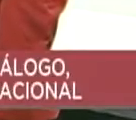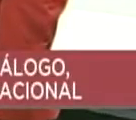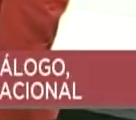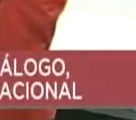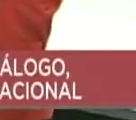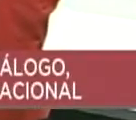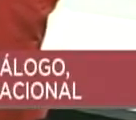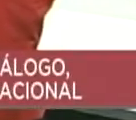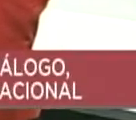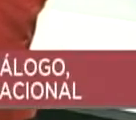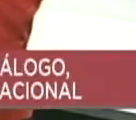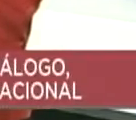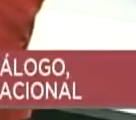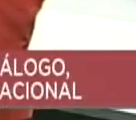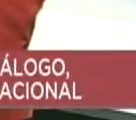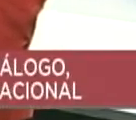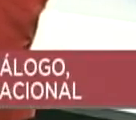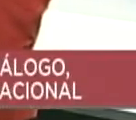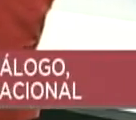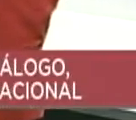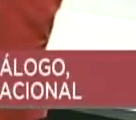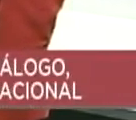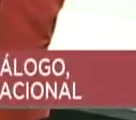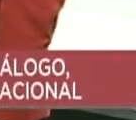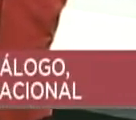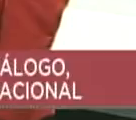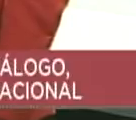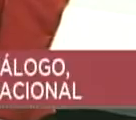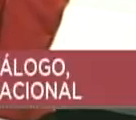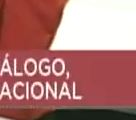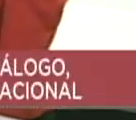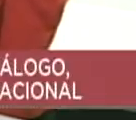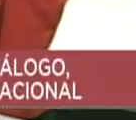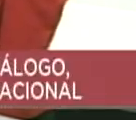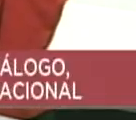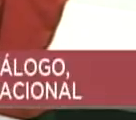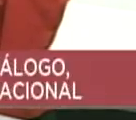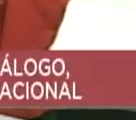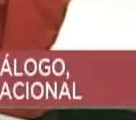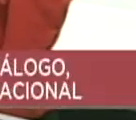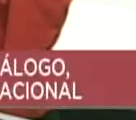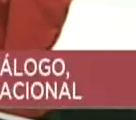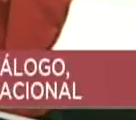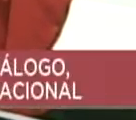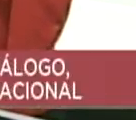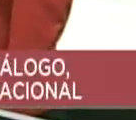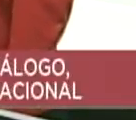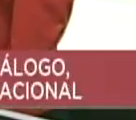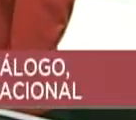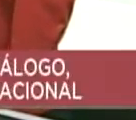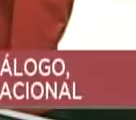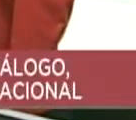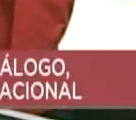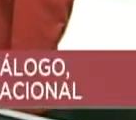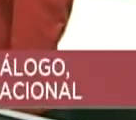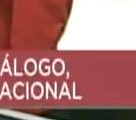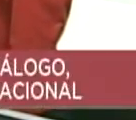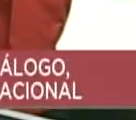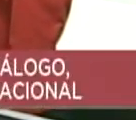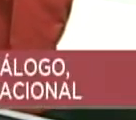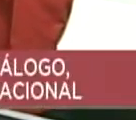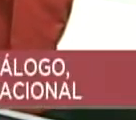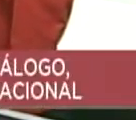país. Como resultado del proceso de concertación, se abrieron las puertas para la realización este año de